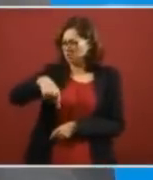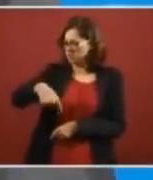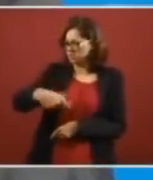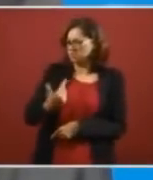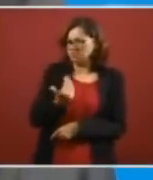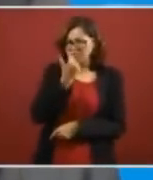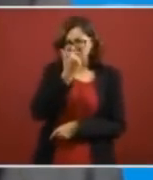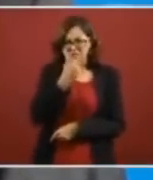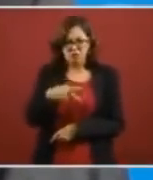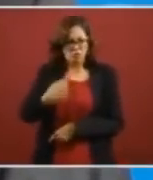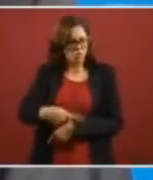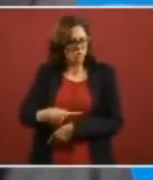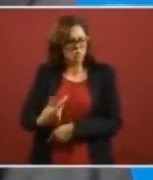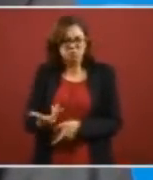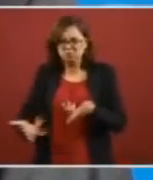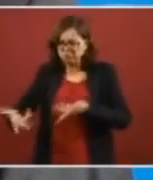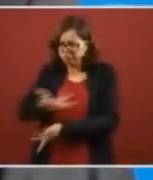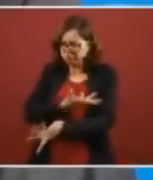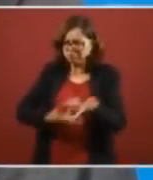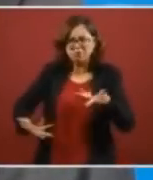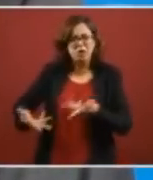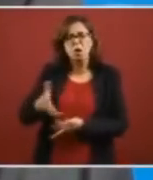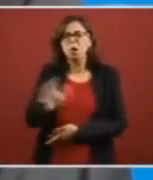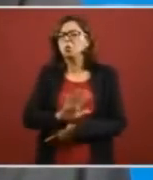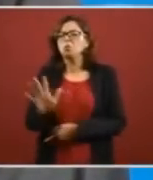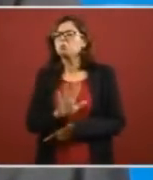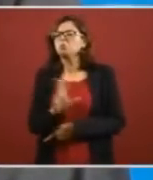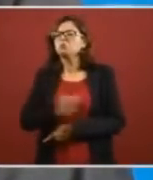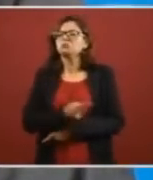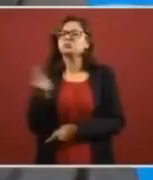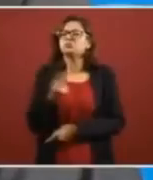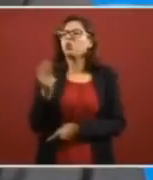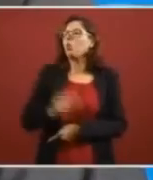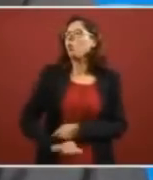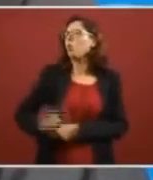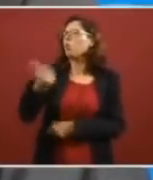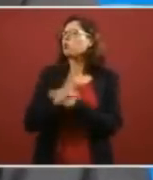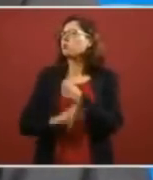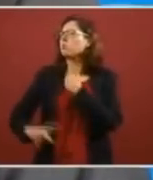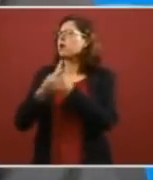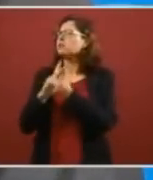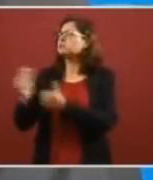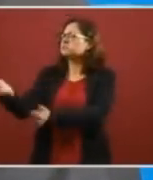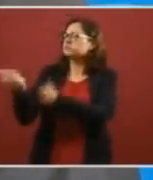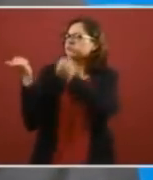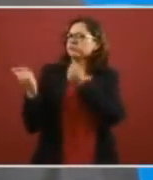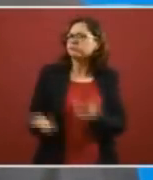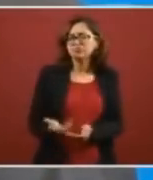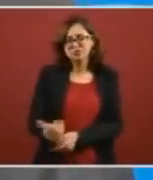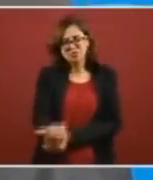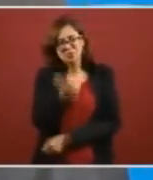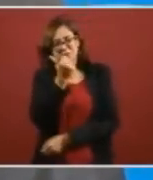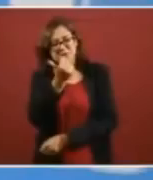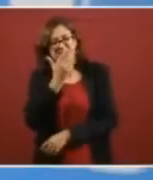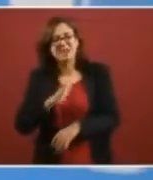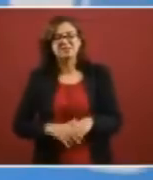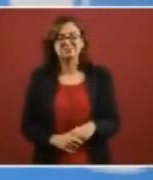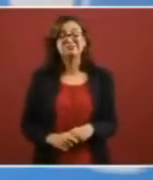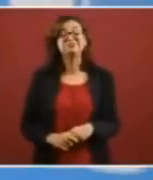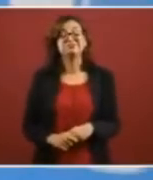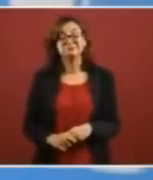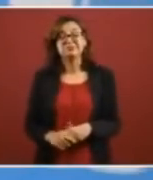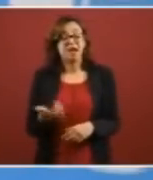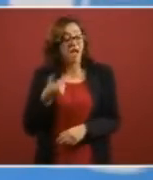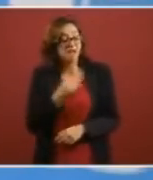porque en un mundo globalizado se podía comprar en el extranjero lo que se necesitara y